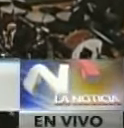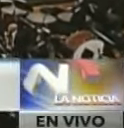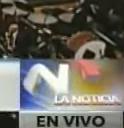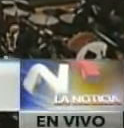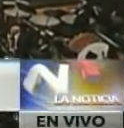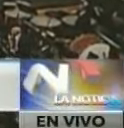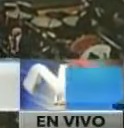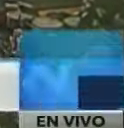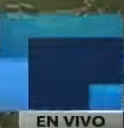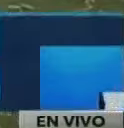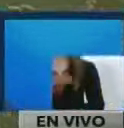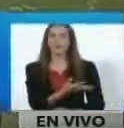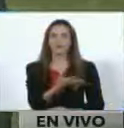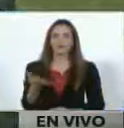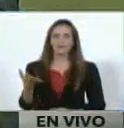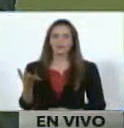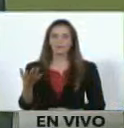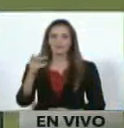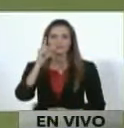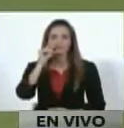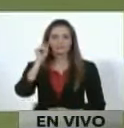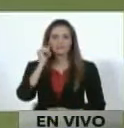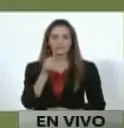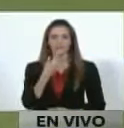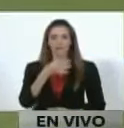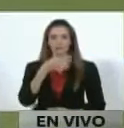Buenas tardes a todos y a todas.